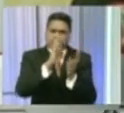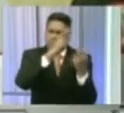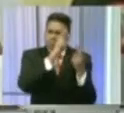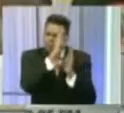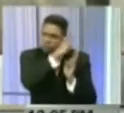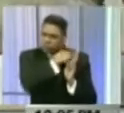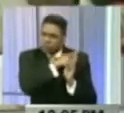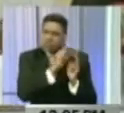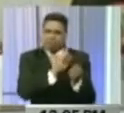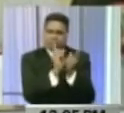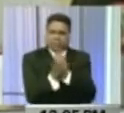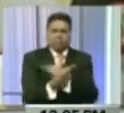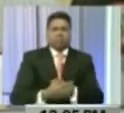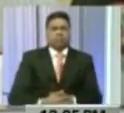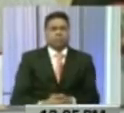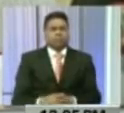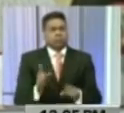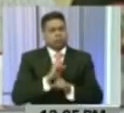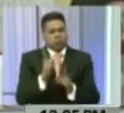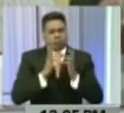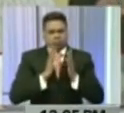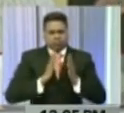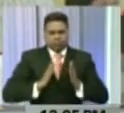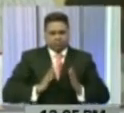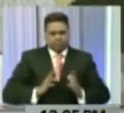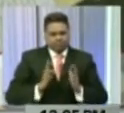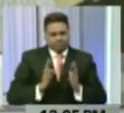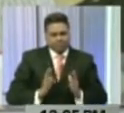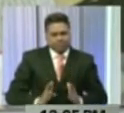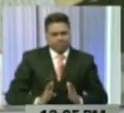Y no han cesado en un minuto.